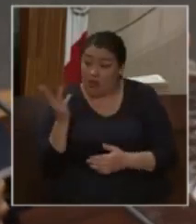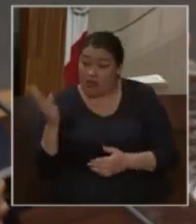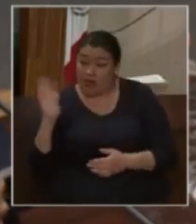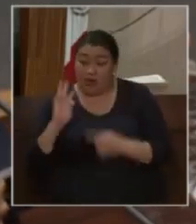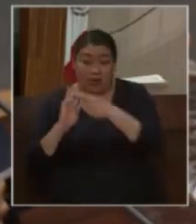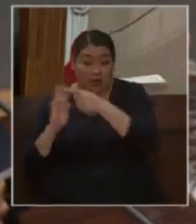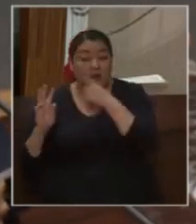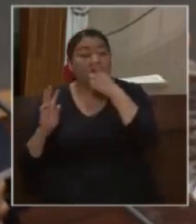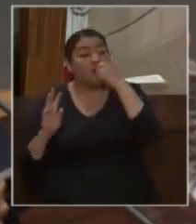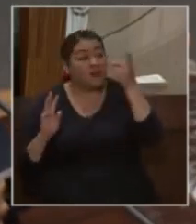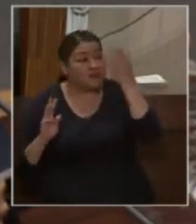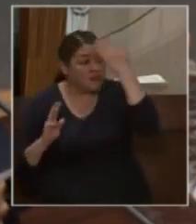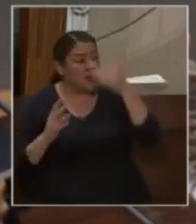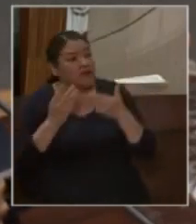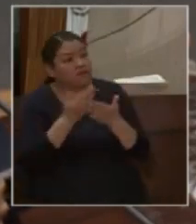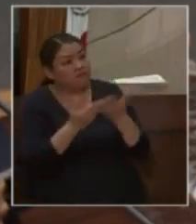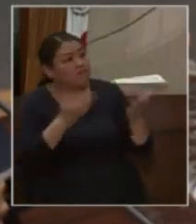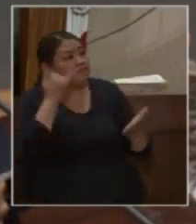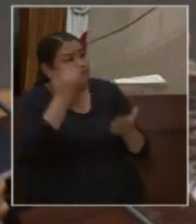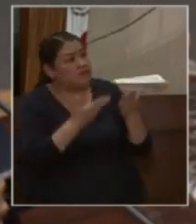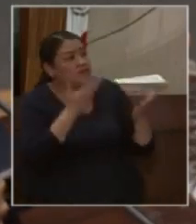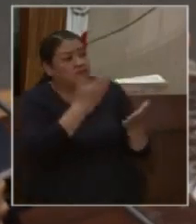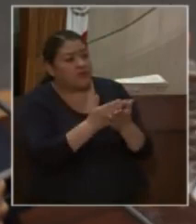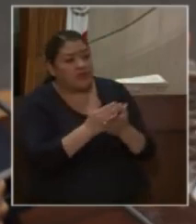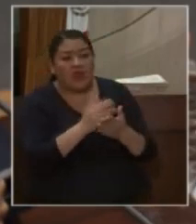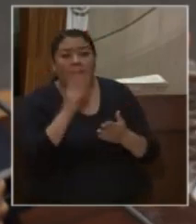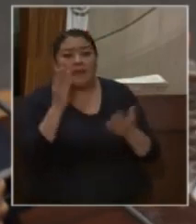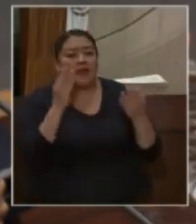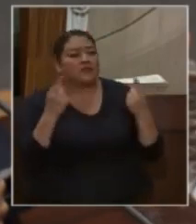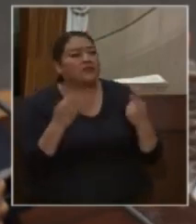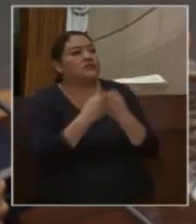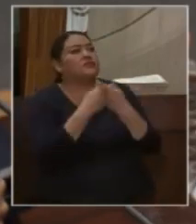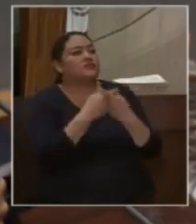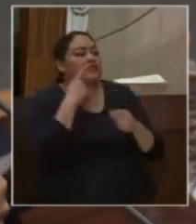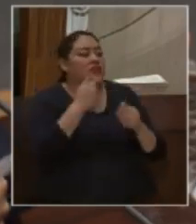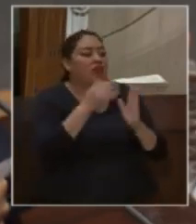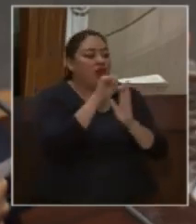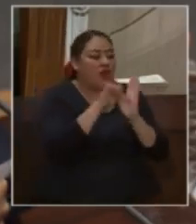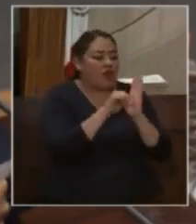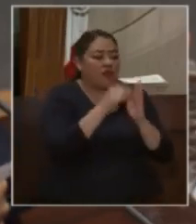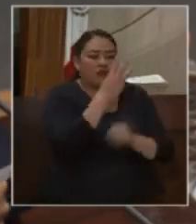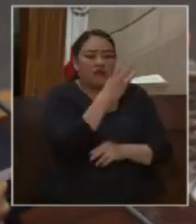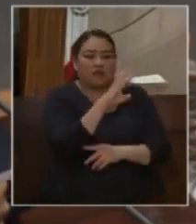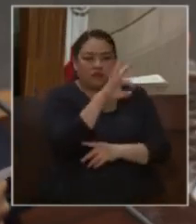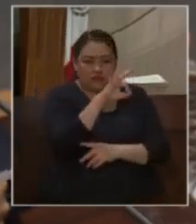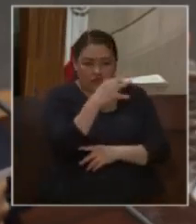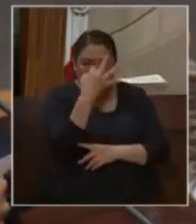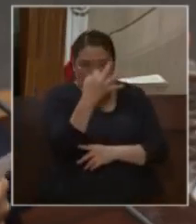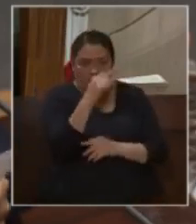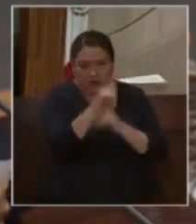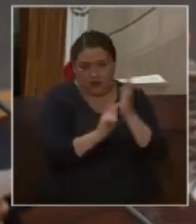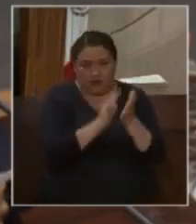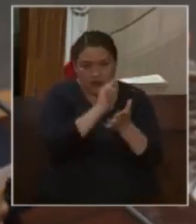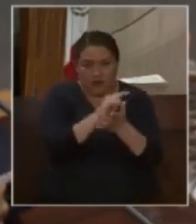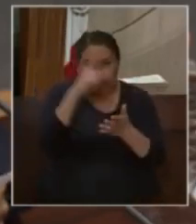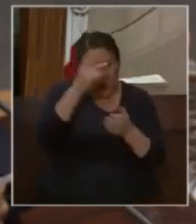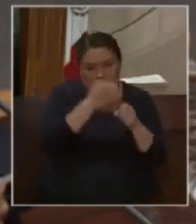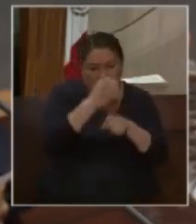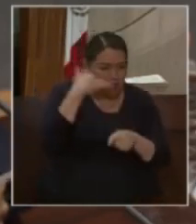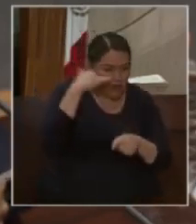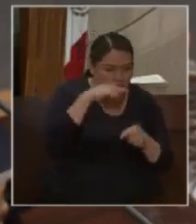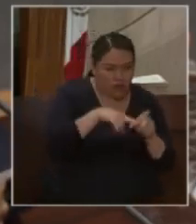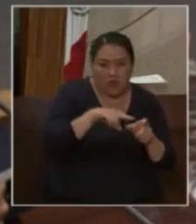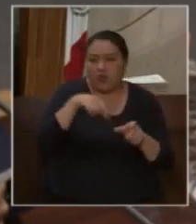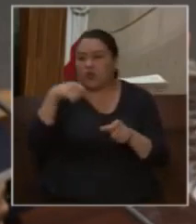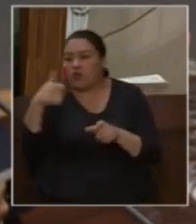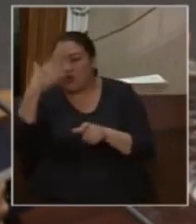únicamente plantearon una supuesta contradicción o colisión entre lo previsto en el artículo 344 de la Ley Electoral Local frente